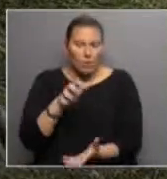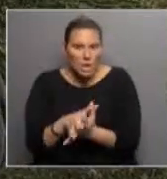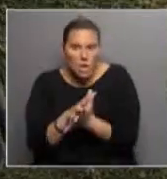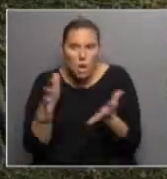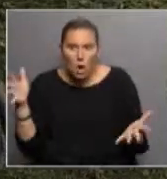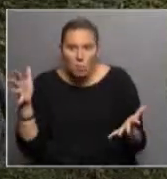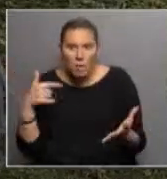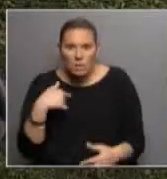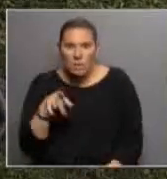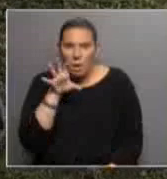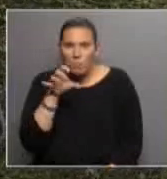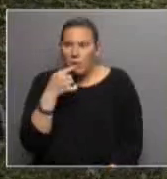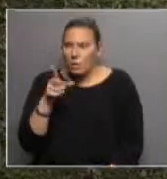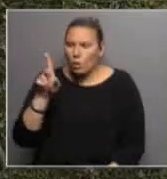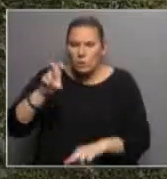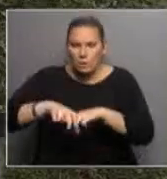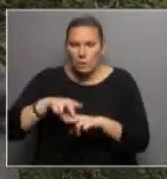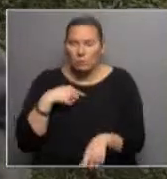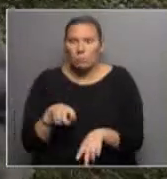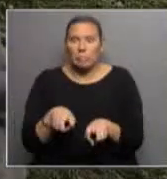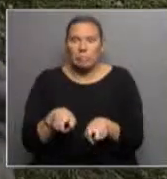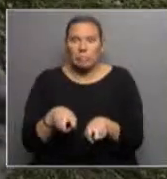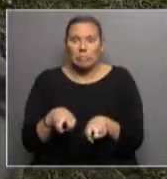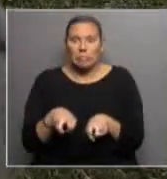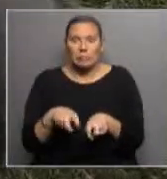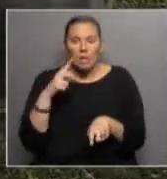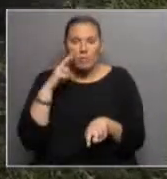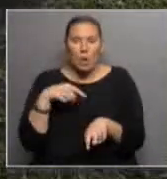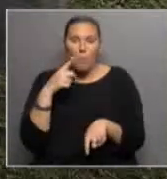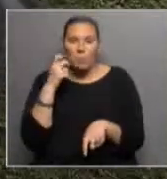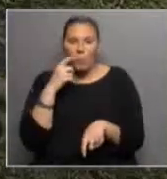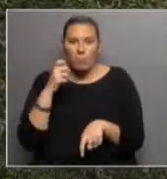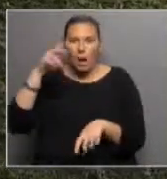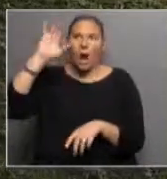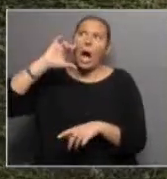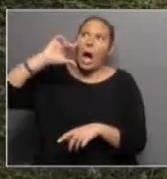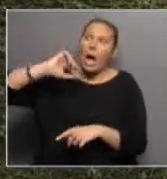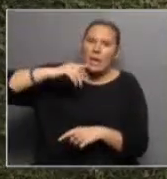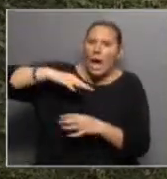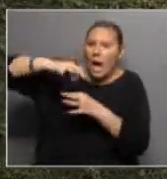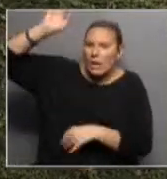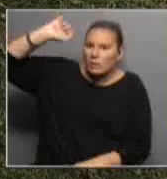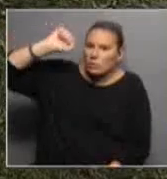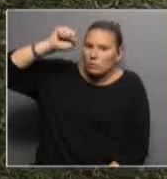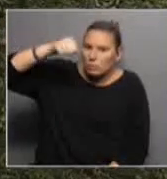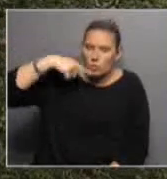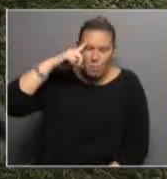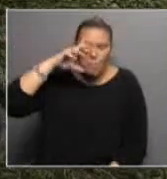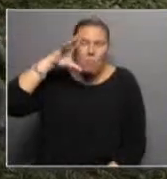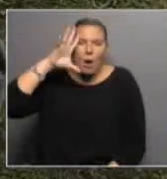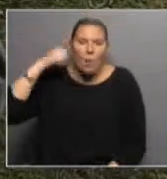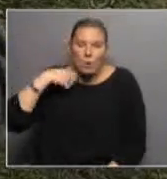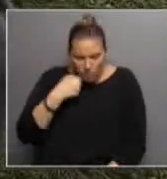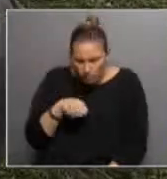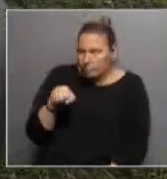y él le habló al perro, el perro quedó sentado temblando y veo que mi papá se agacha, que era alto, yo quedé así, yo todavía me veo así,